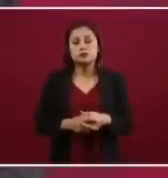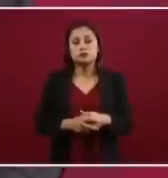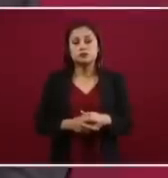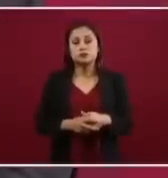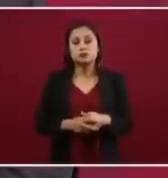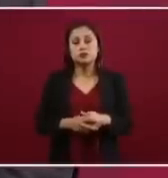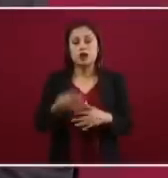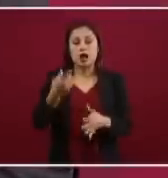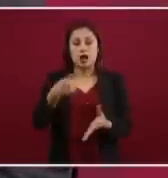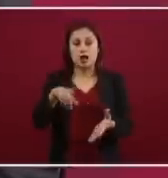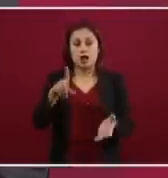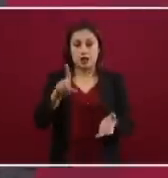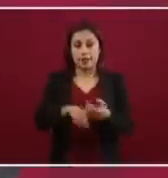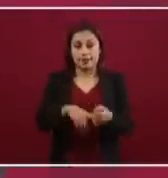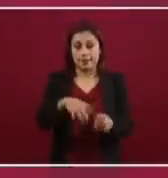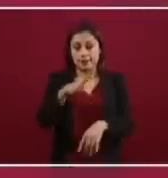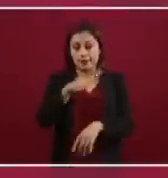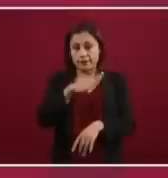grupos